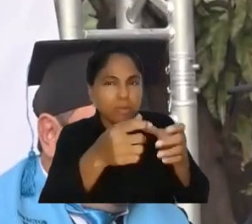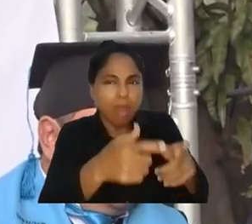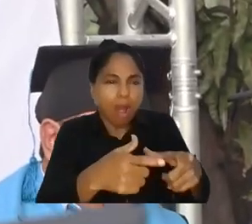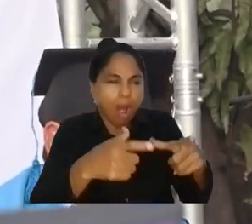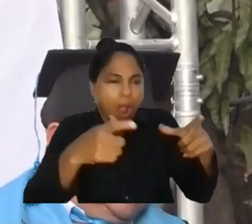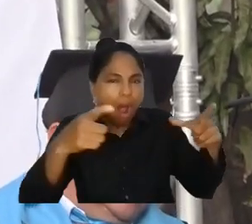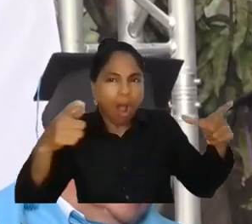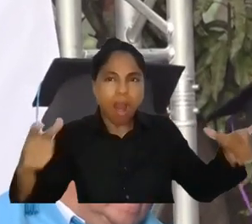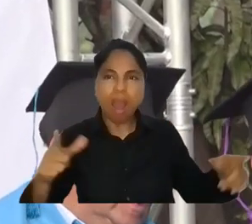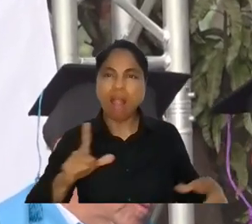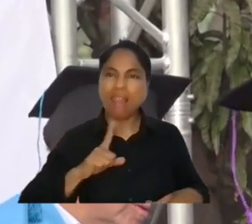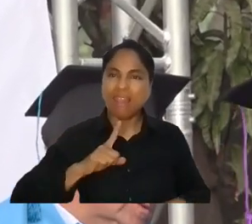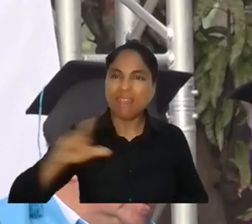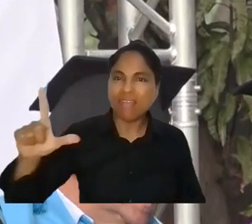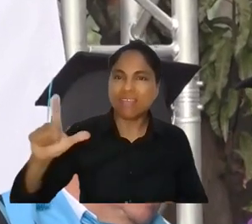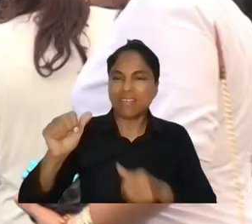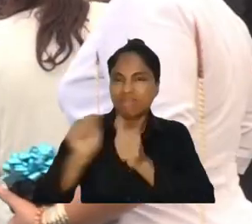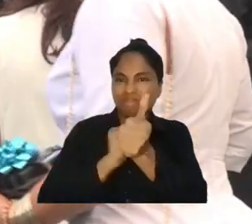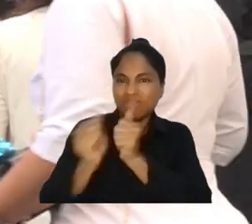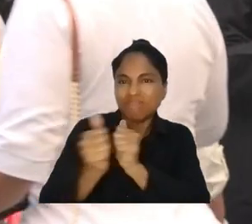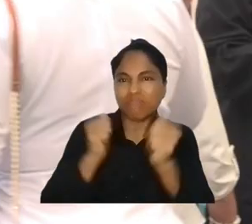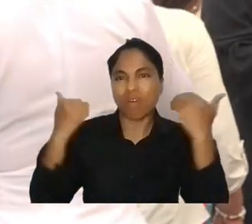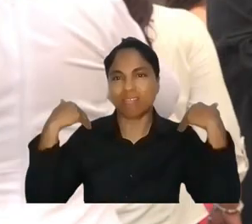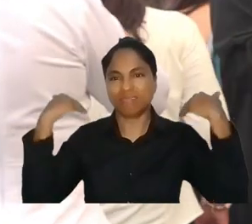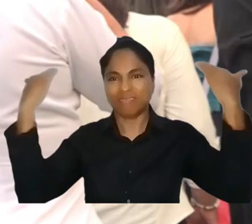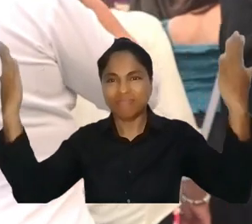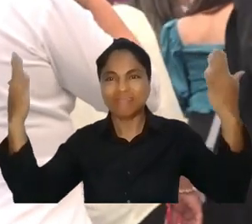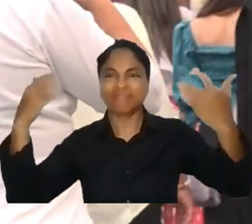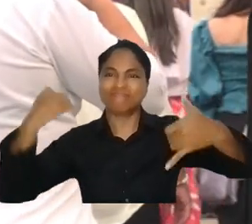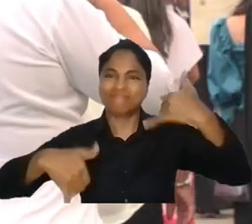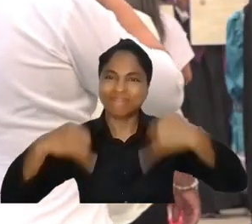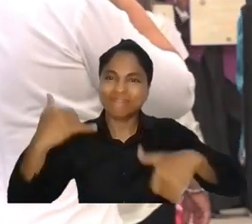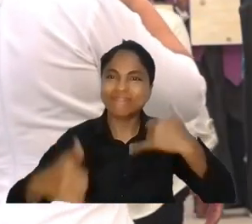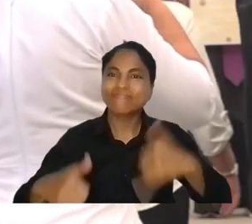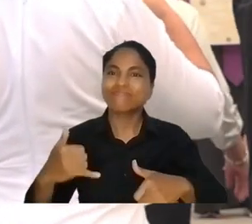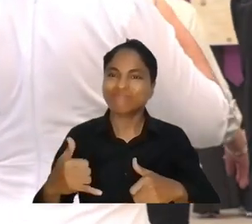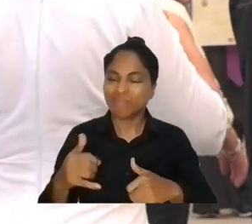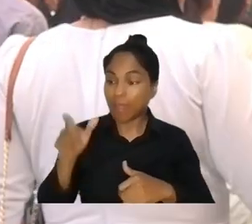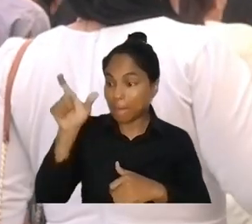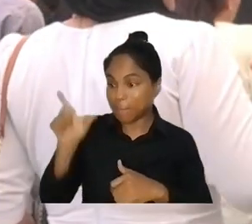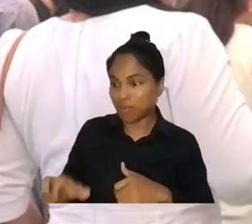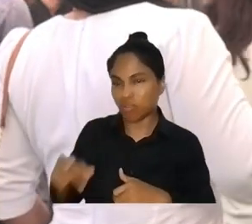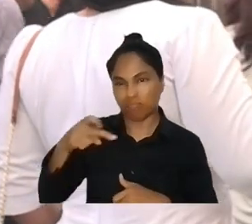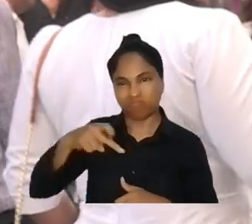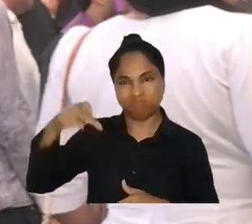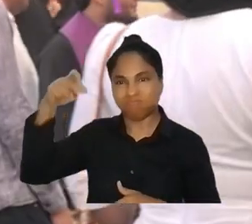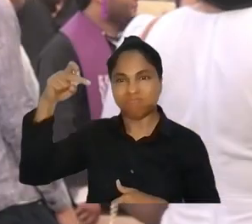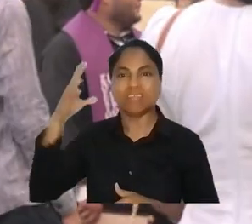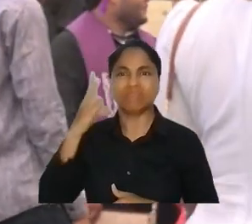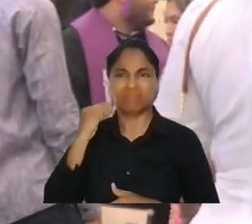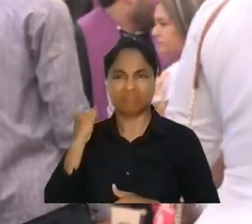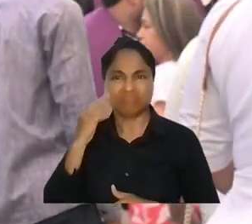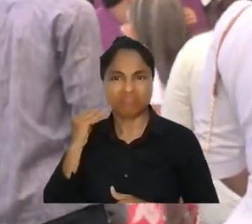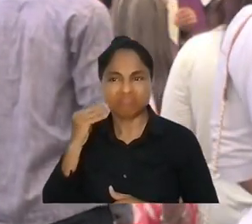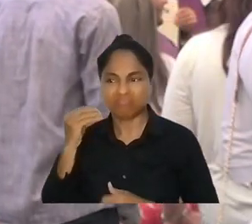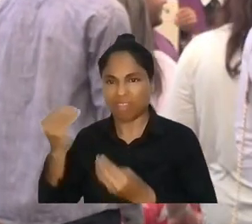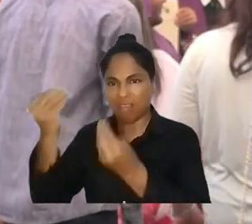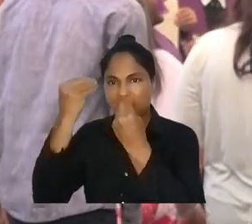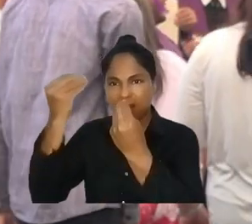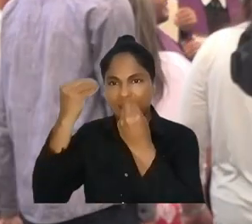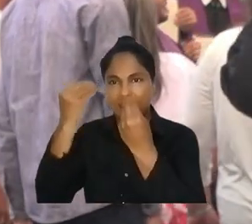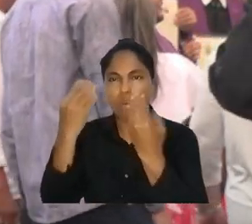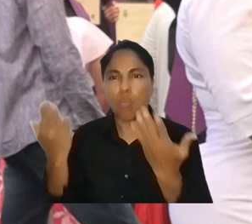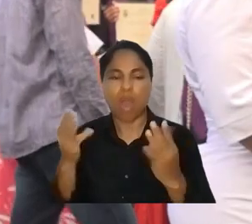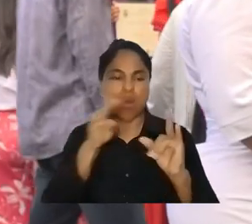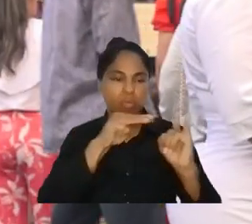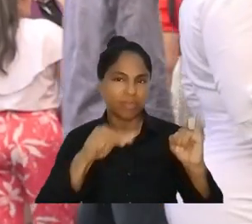a mi municipio como un municipio líder en deporte, en educación física, en recreación, pero sobre todo con gente preparada de la